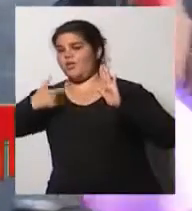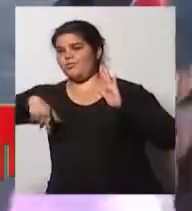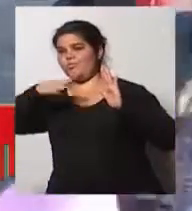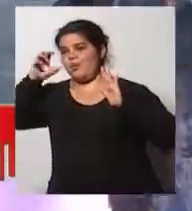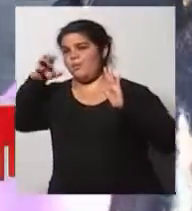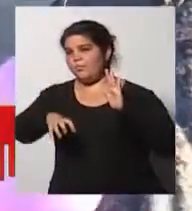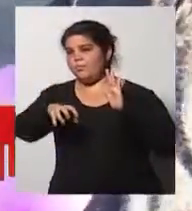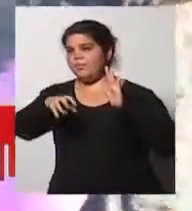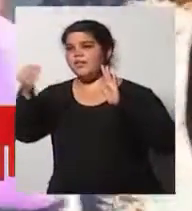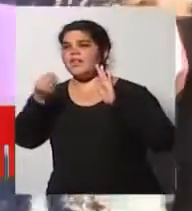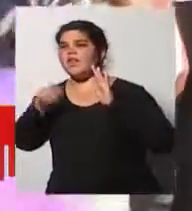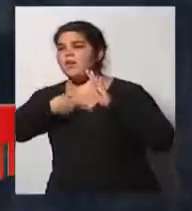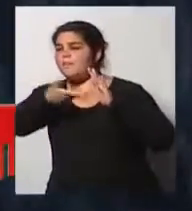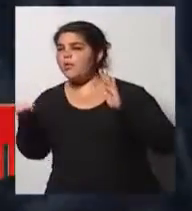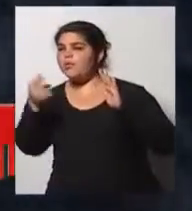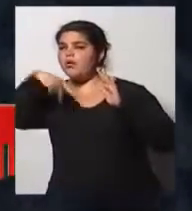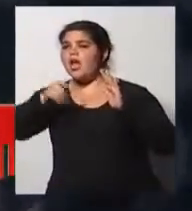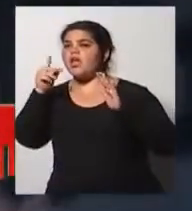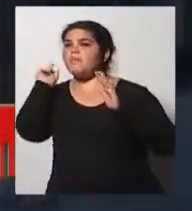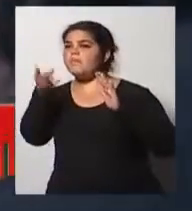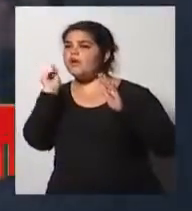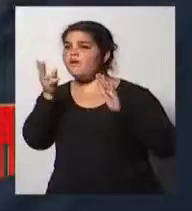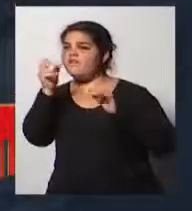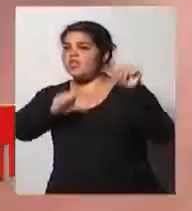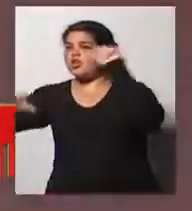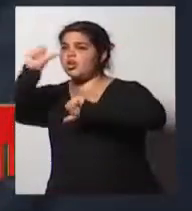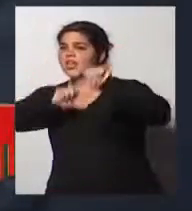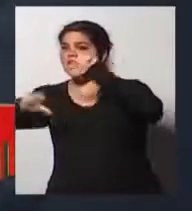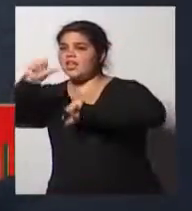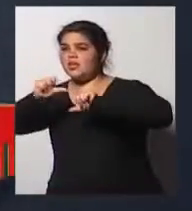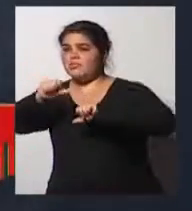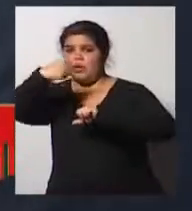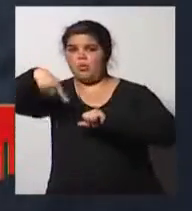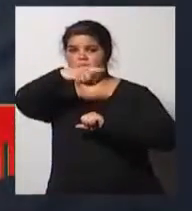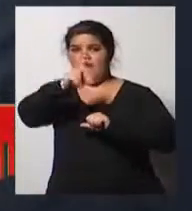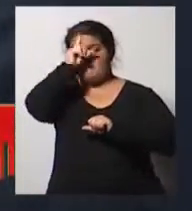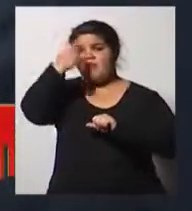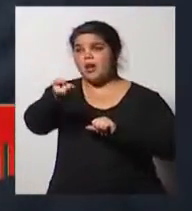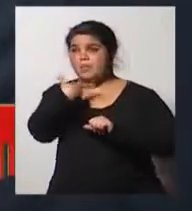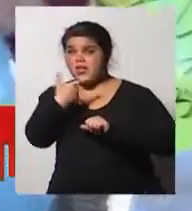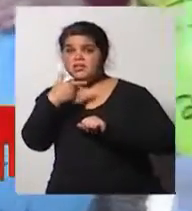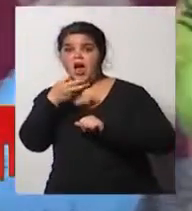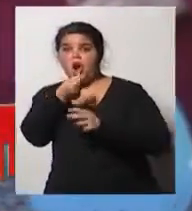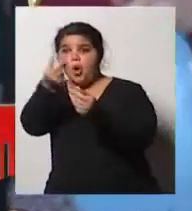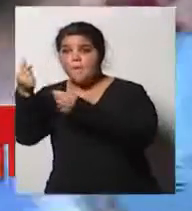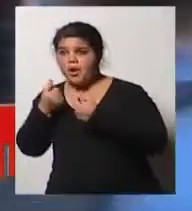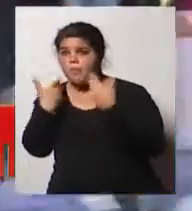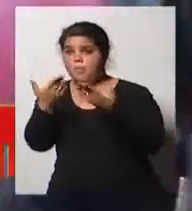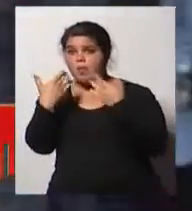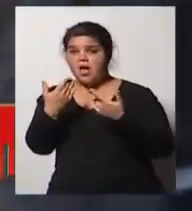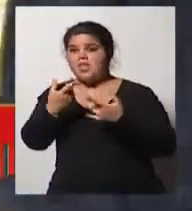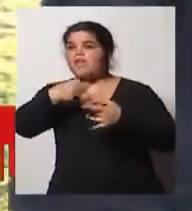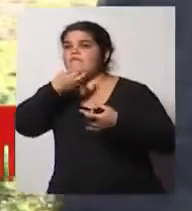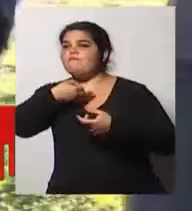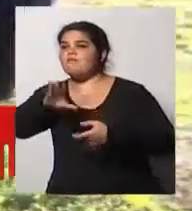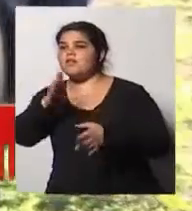utilidad pública, se prohíbe el uso de las sustancias que usted puede comprar en la farmacia, que son sustancias de venta libre. El